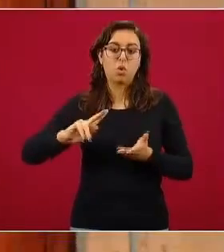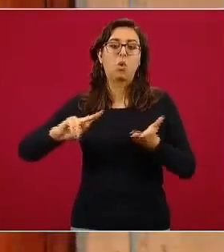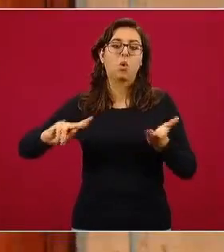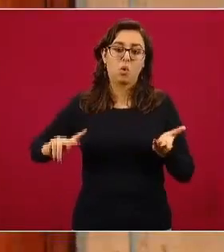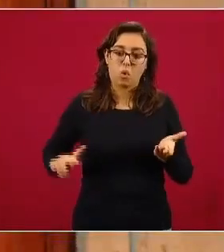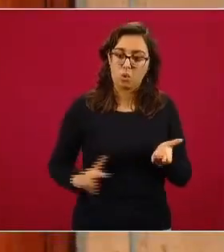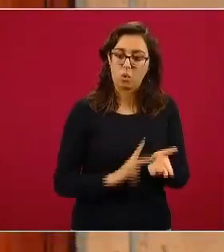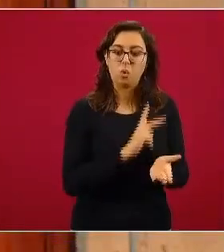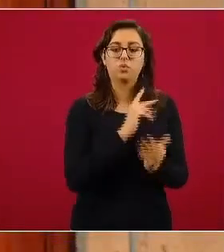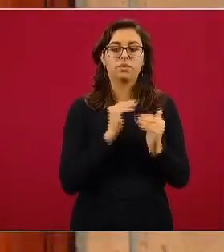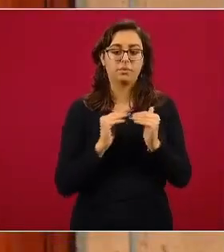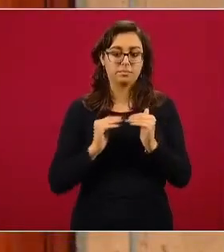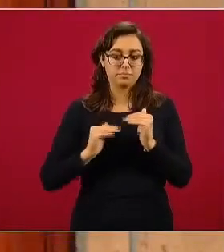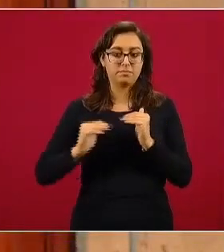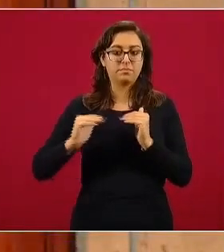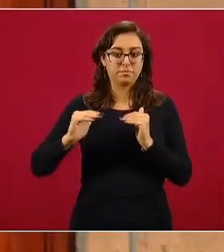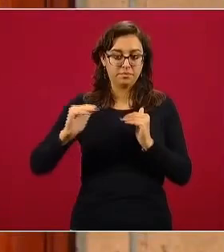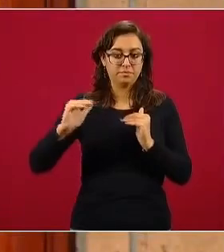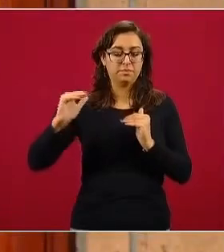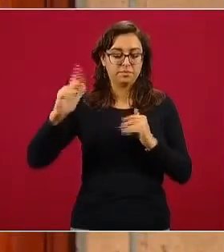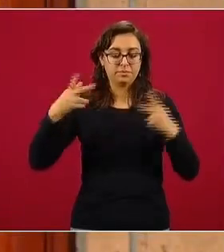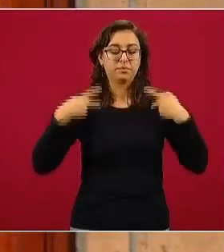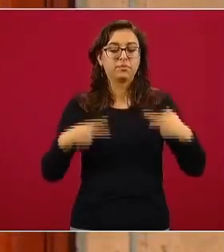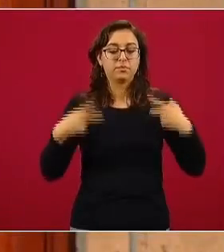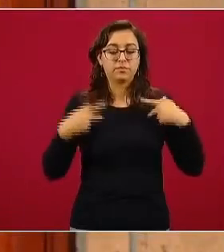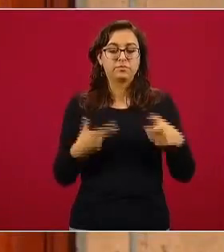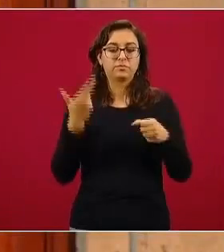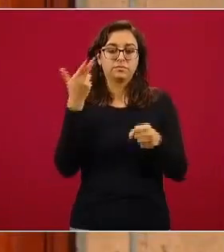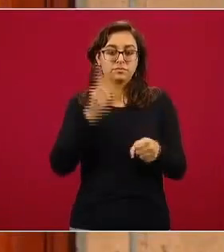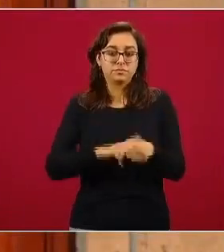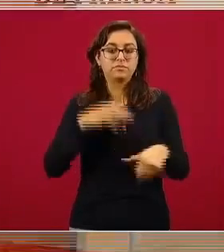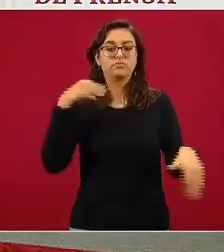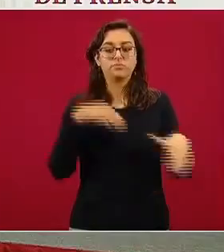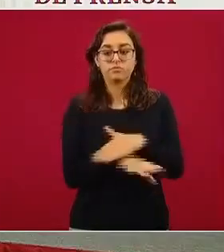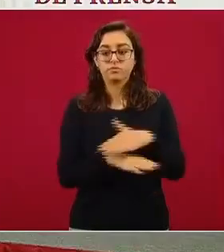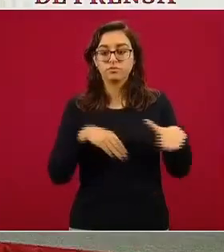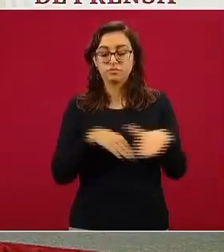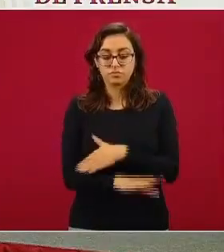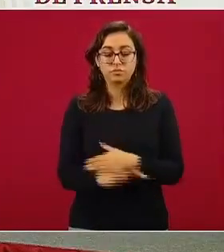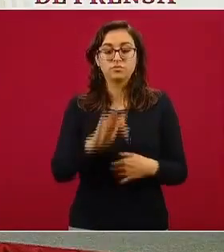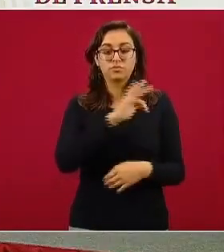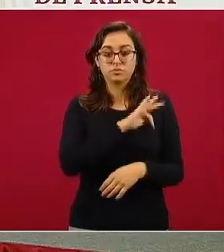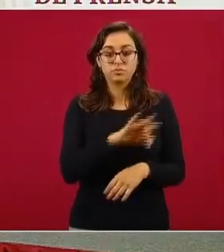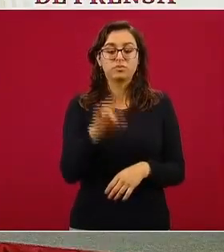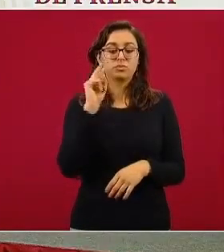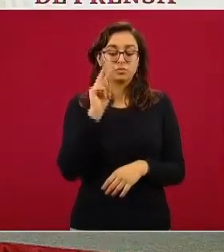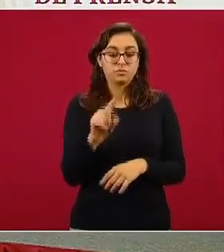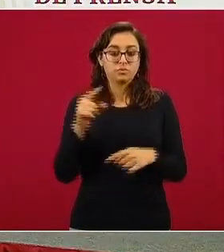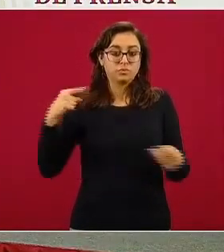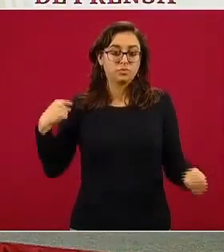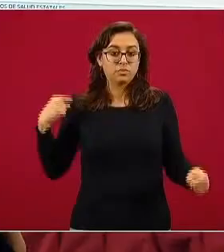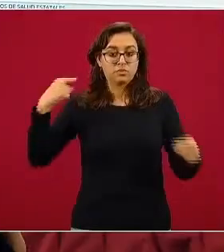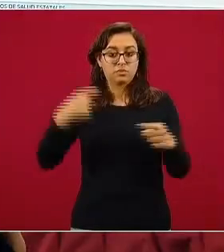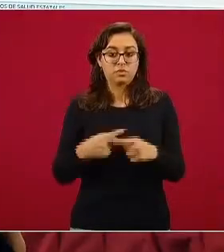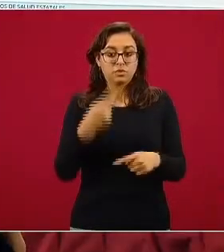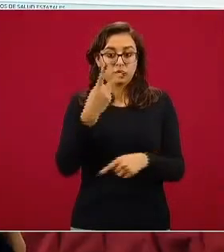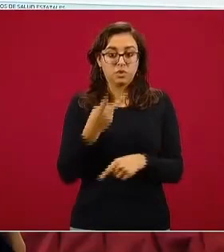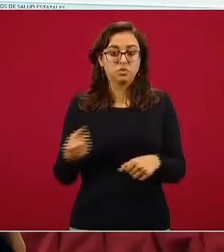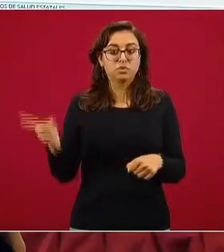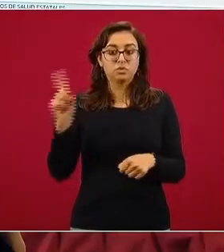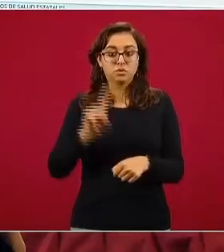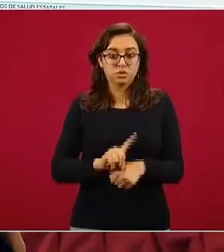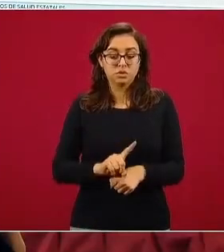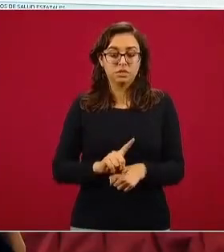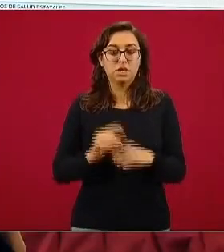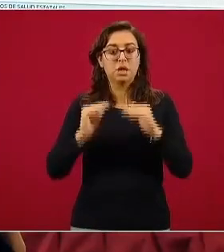empezó a incrementar el número de las hospitalizaciones en el país. Si vemos en los últimos 2 días hay